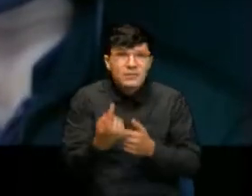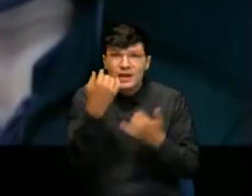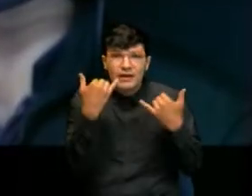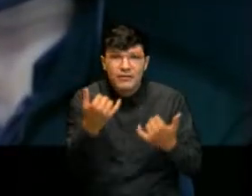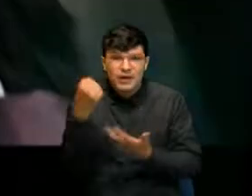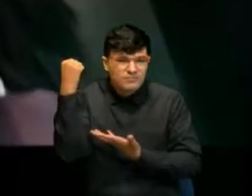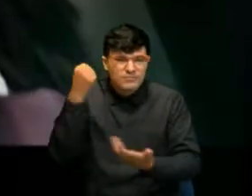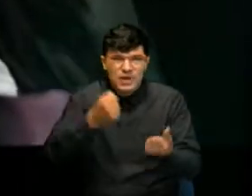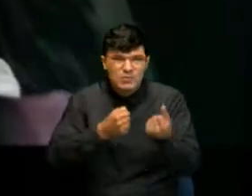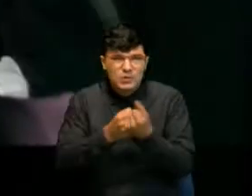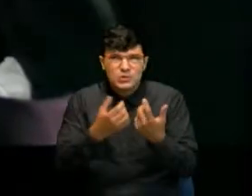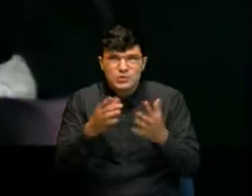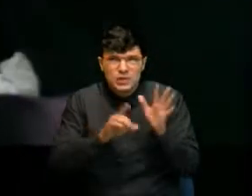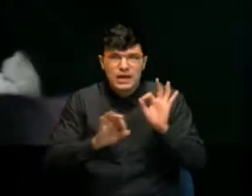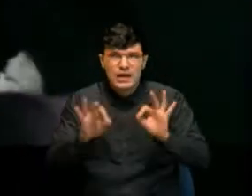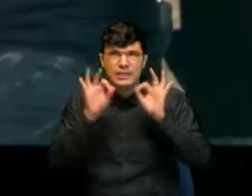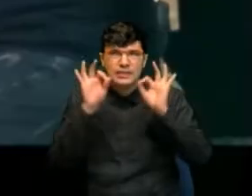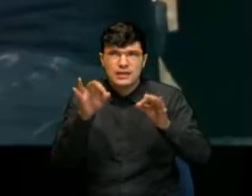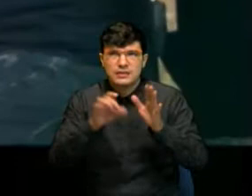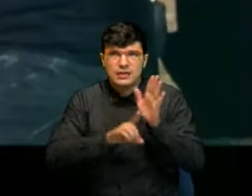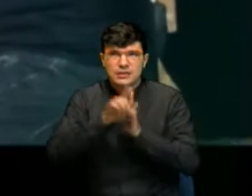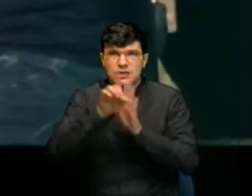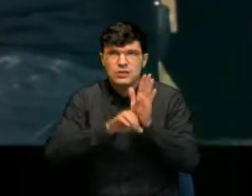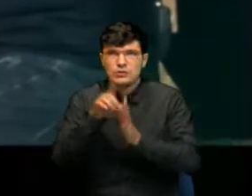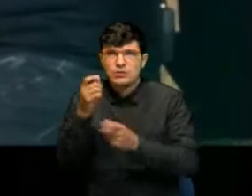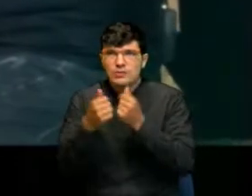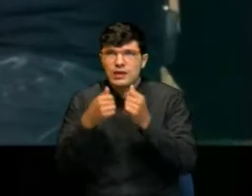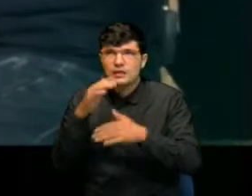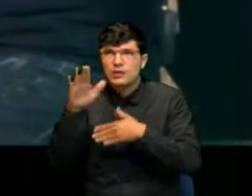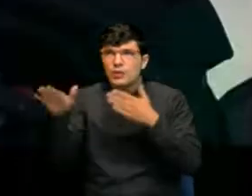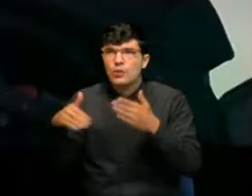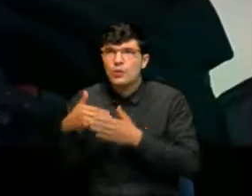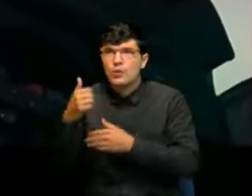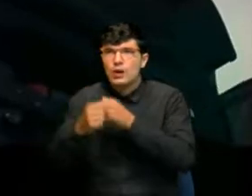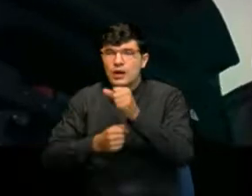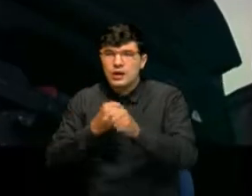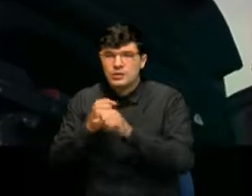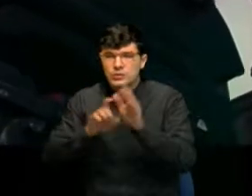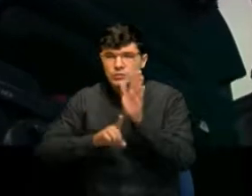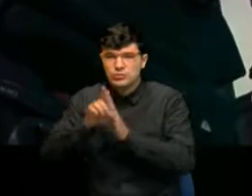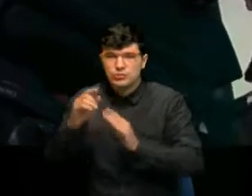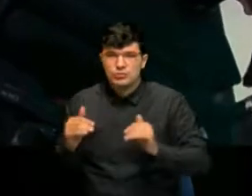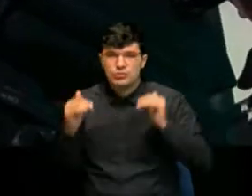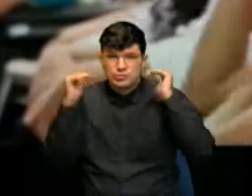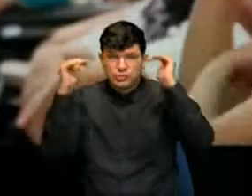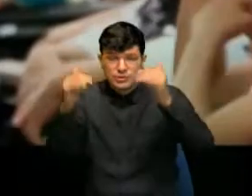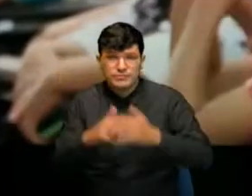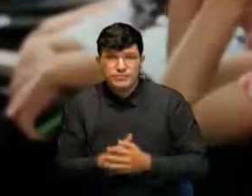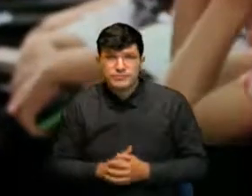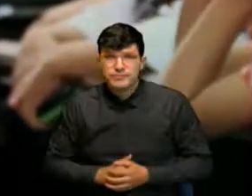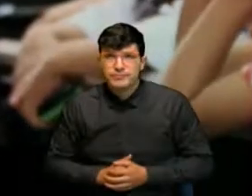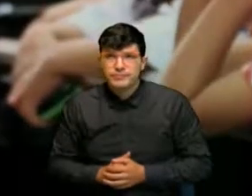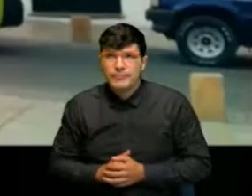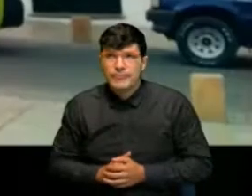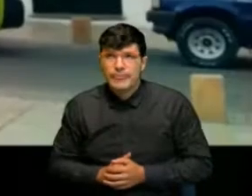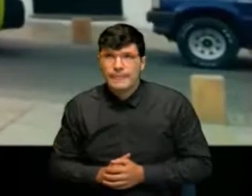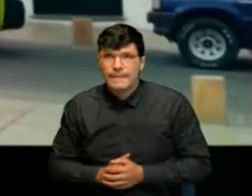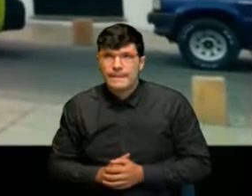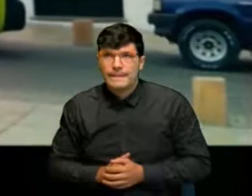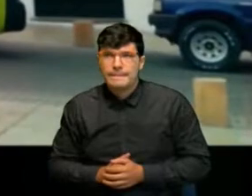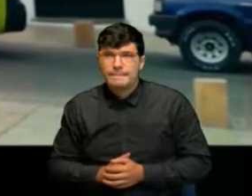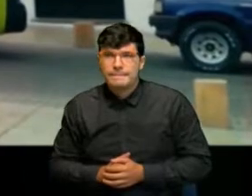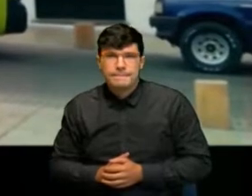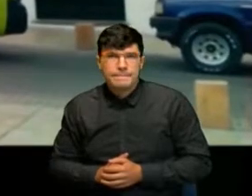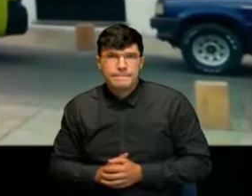le va garantizando un incremento de recursos todos los años. Eso es una muestra, eso es una real política de Estado, no simplemente es un compromiso verbal